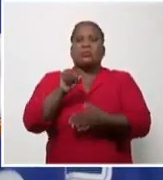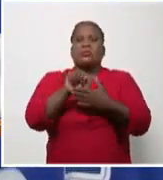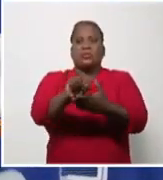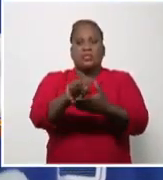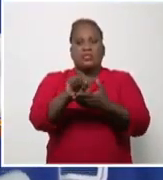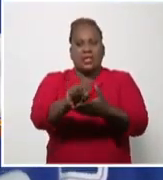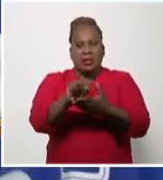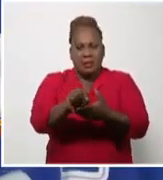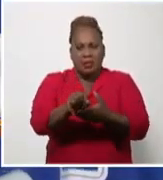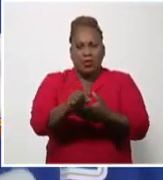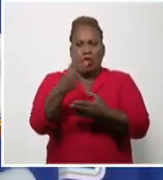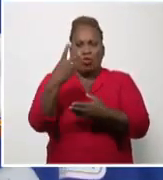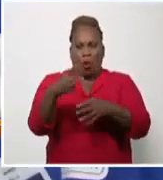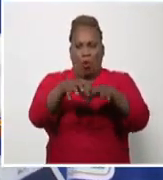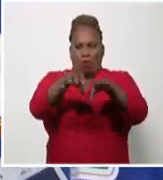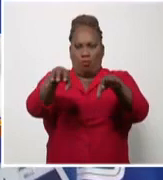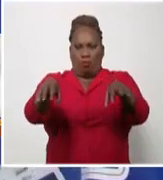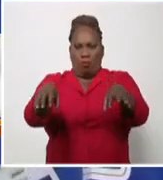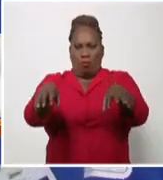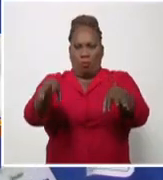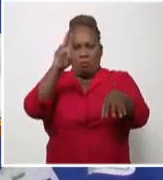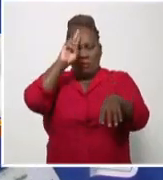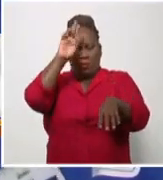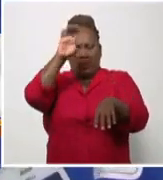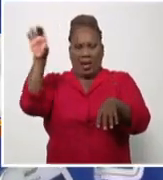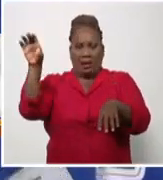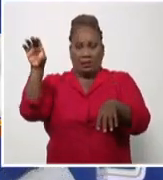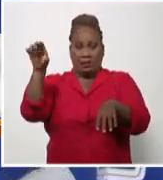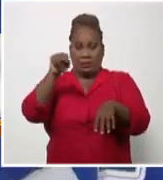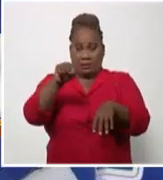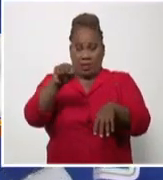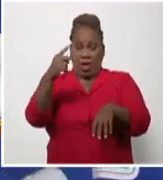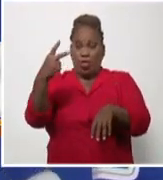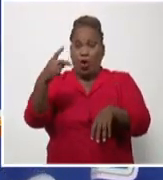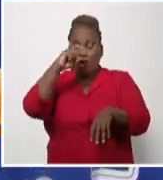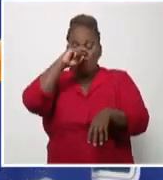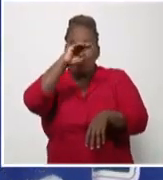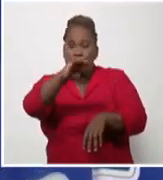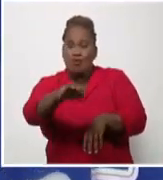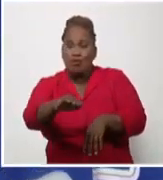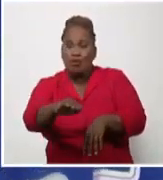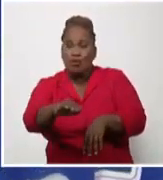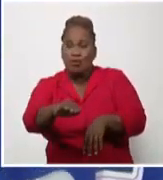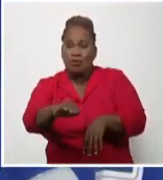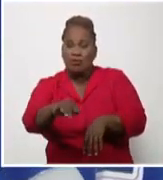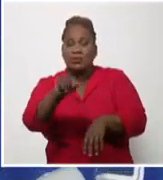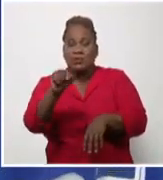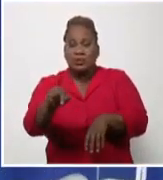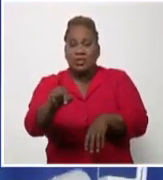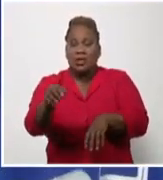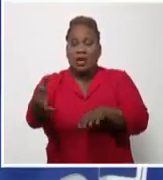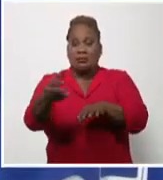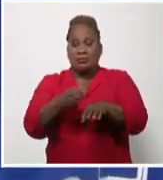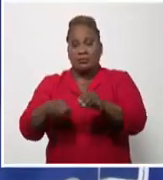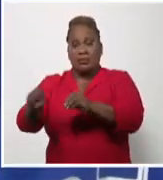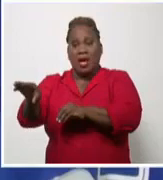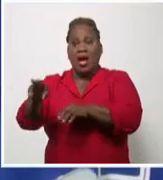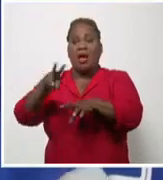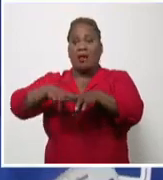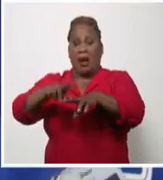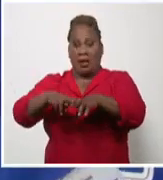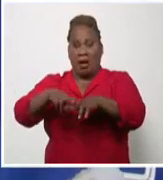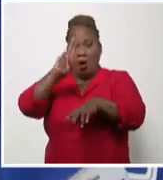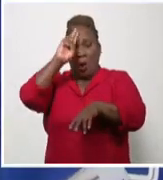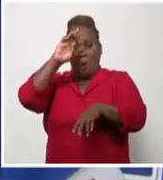fernández el depósito martín de estos pacientes 2 son niños que fueron evacuados y juan manuel márquez en la habana ya se